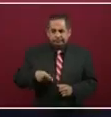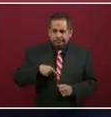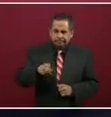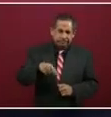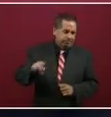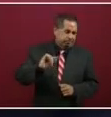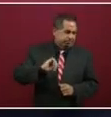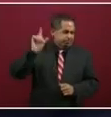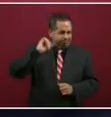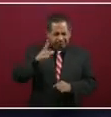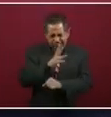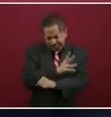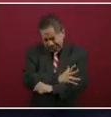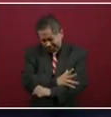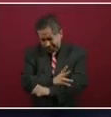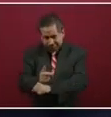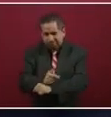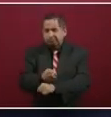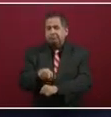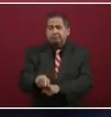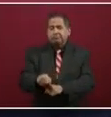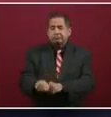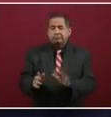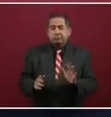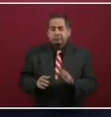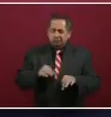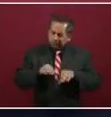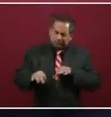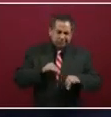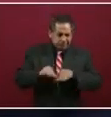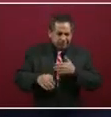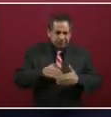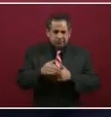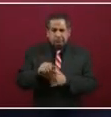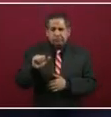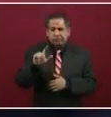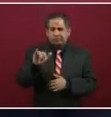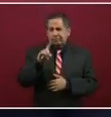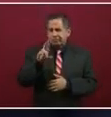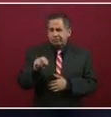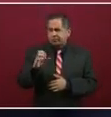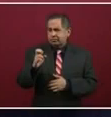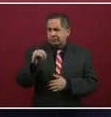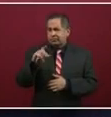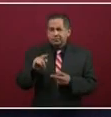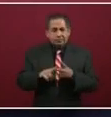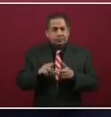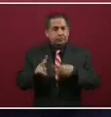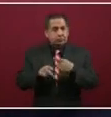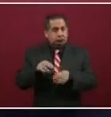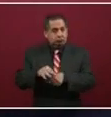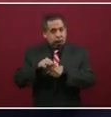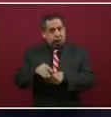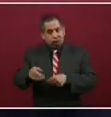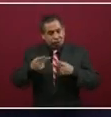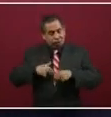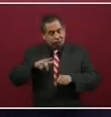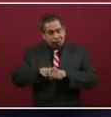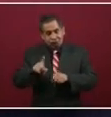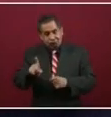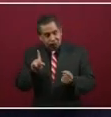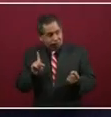de primera. No han dejado de trabajar. Alejandro Encinas va personalmente